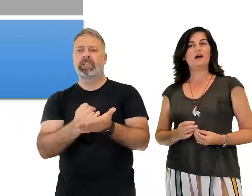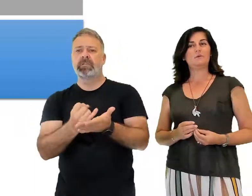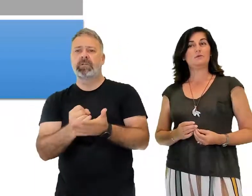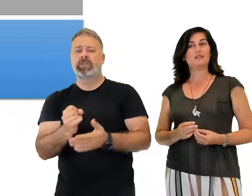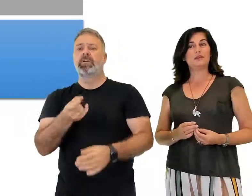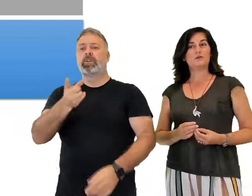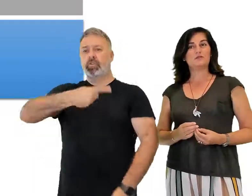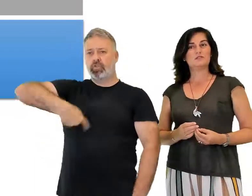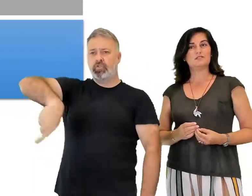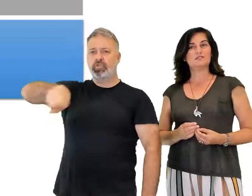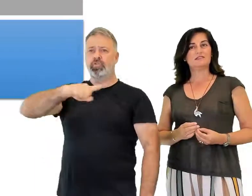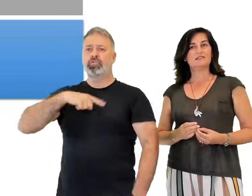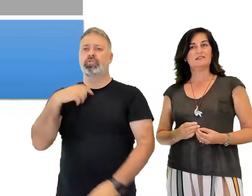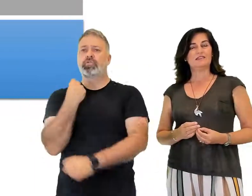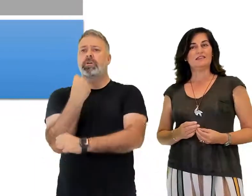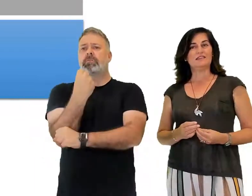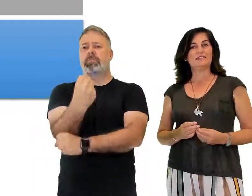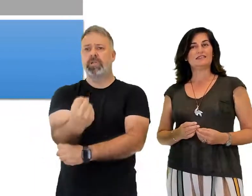Vamos a apoyarnos